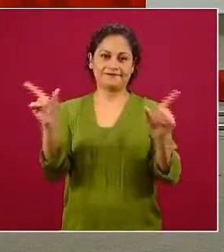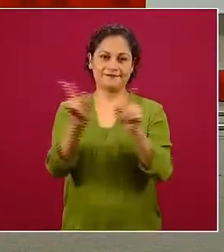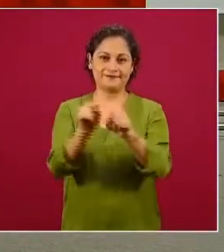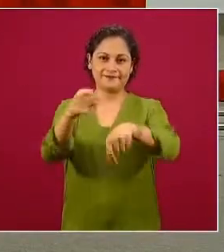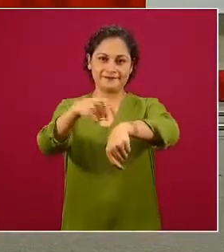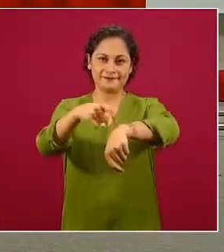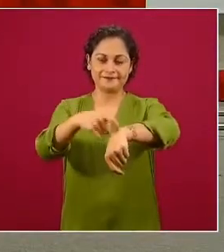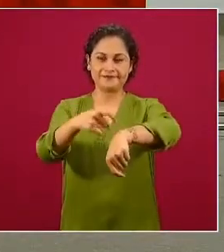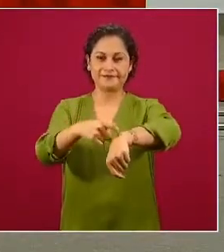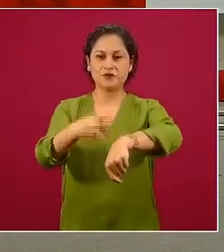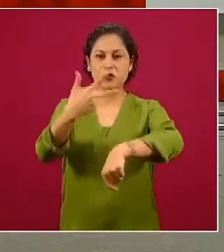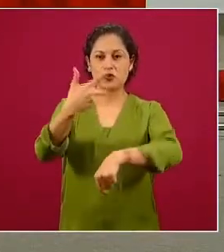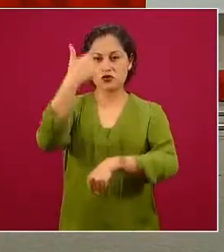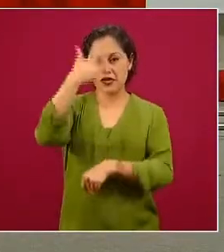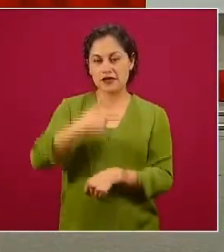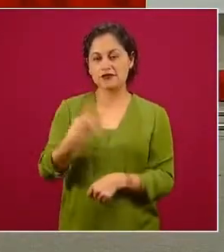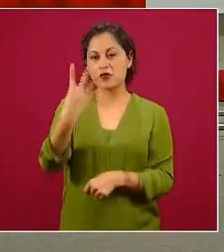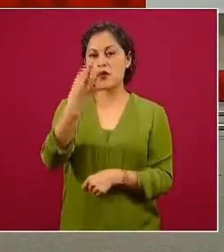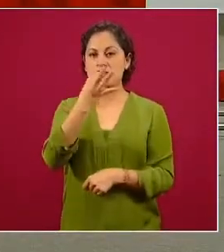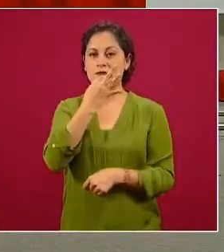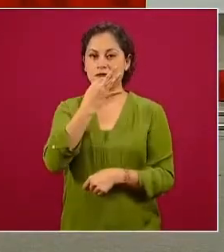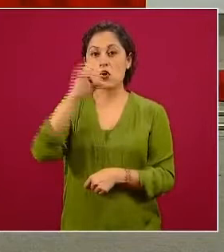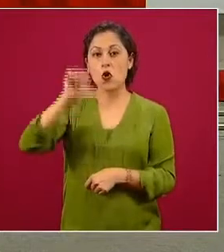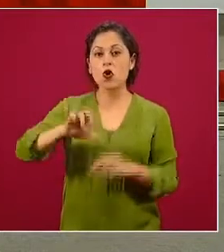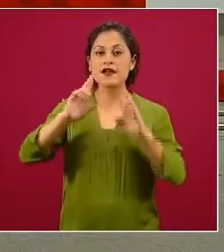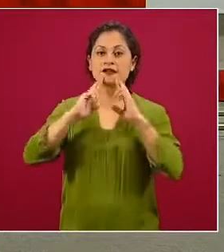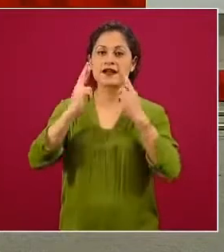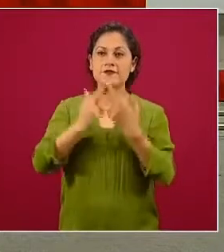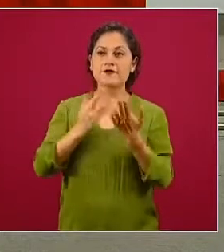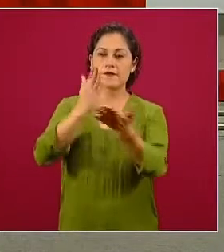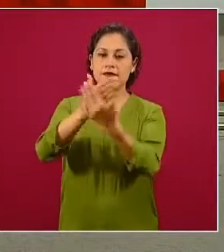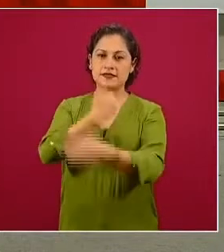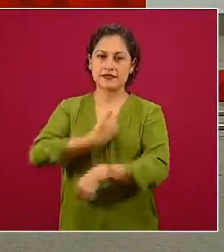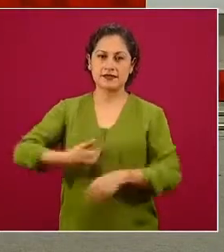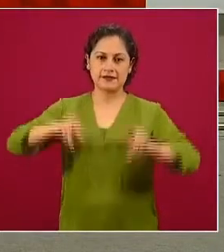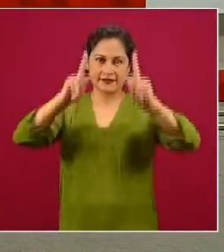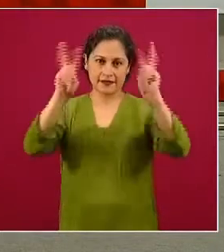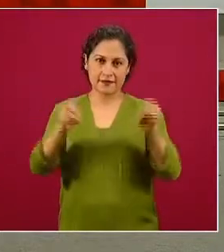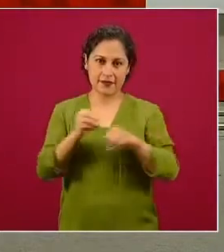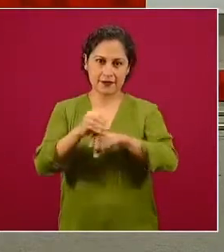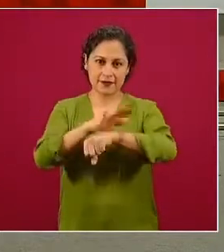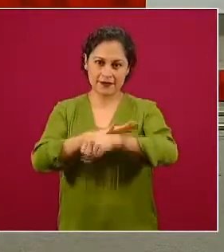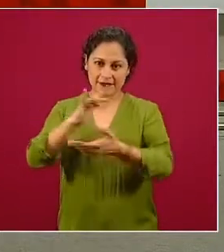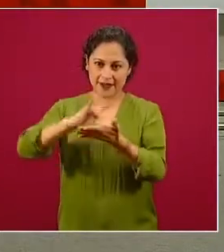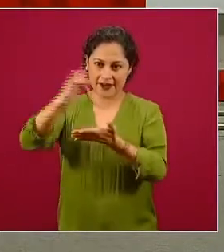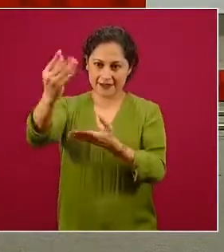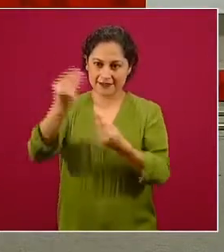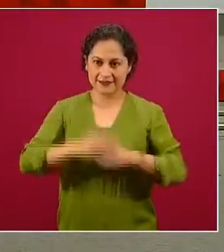las 20:04 y tenemos reunión con el presidente sobre COVID. Muchas gracias.